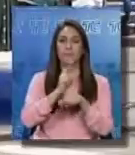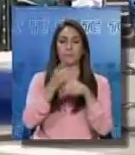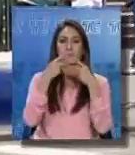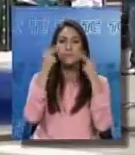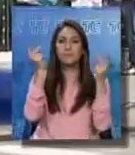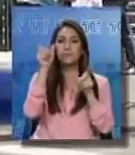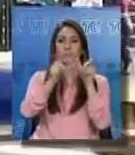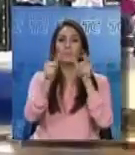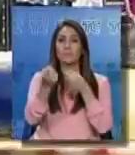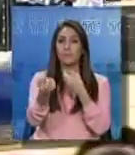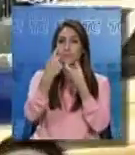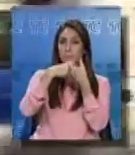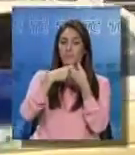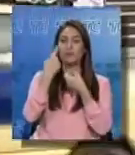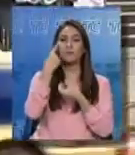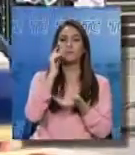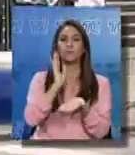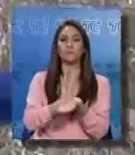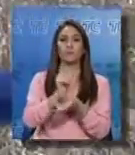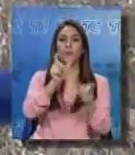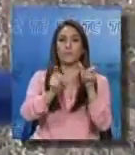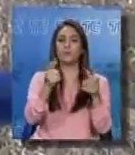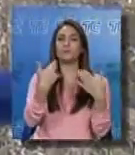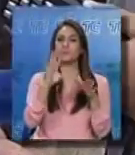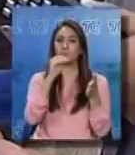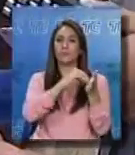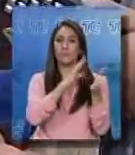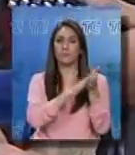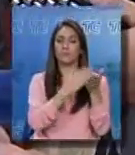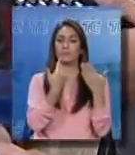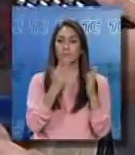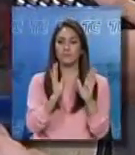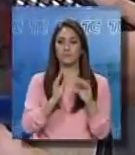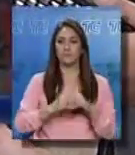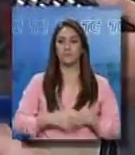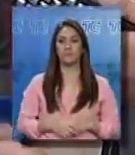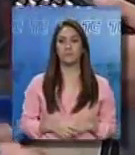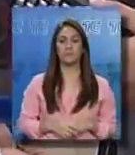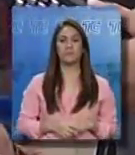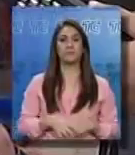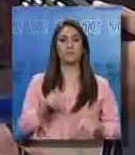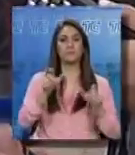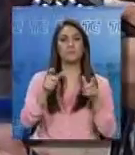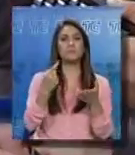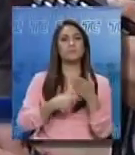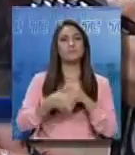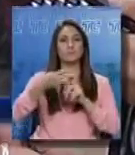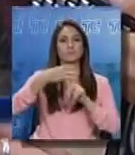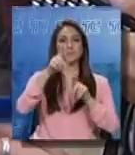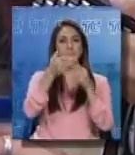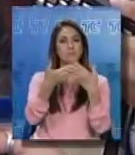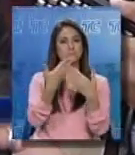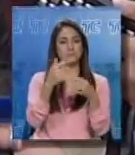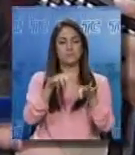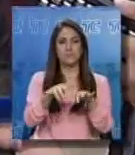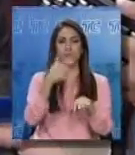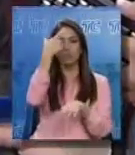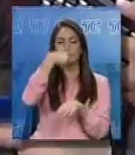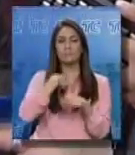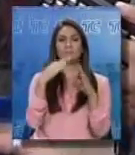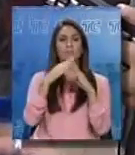para afiliar a las amas de casa a la seguridad social. Va a ser manejado para facilitar la gente a través de internet. El sistema